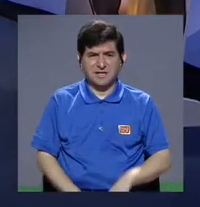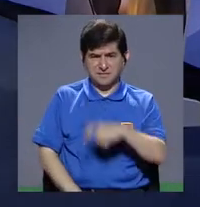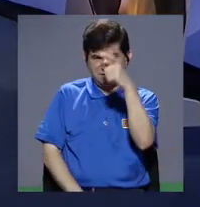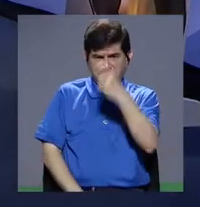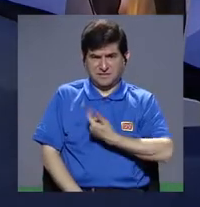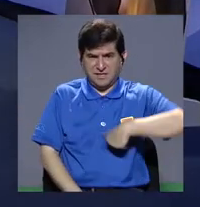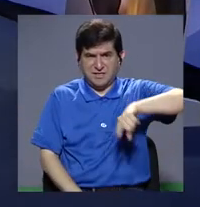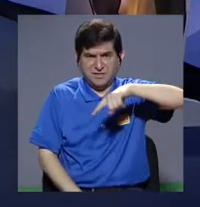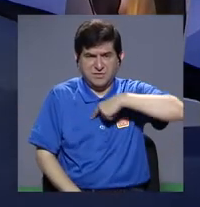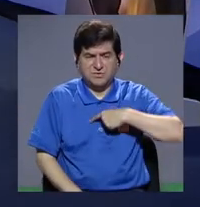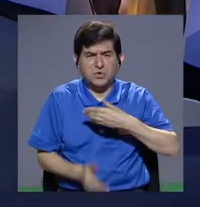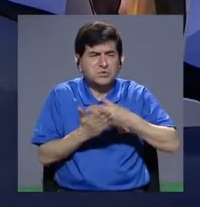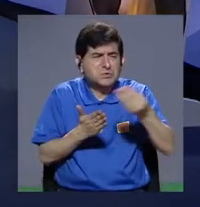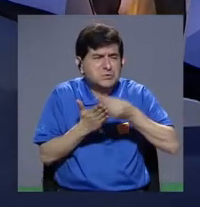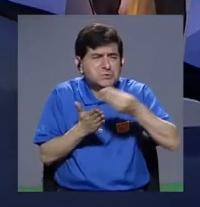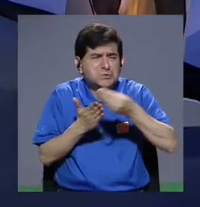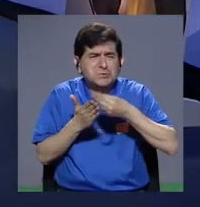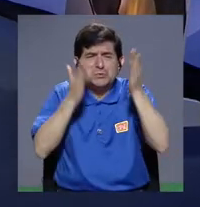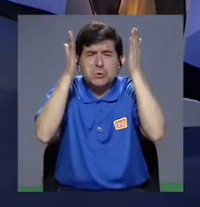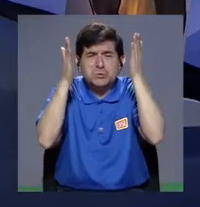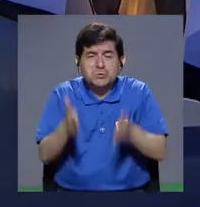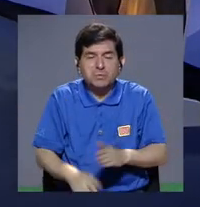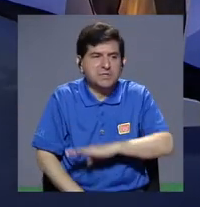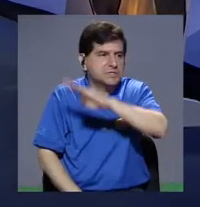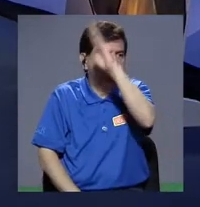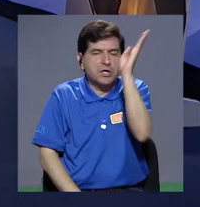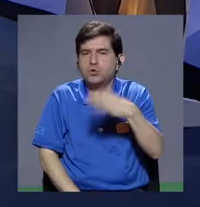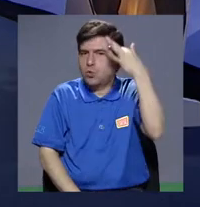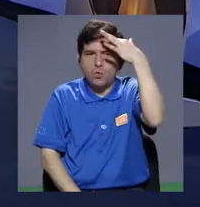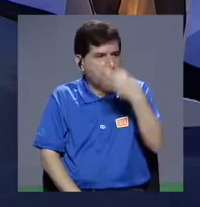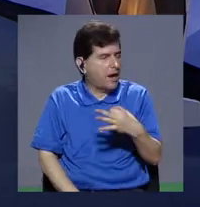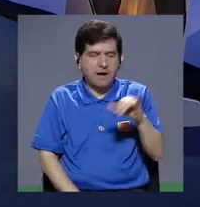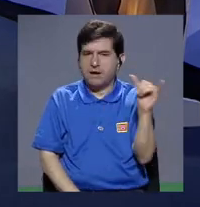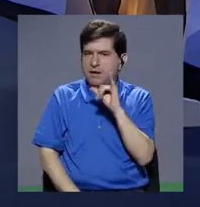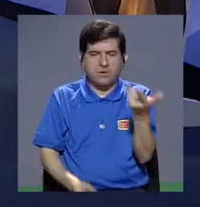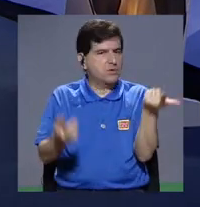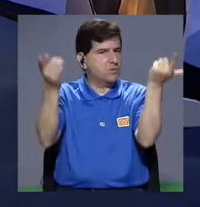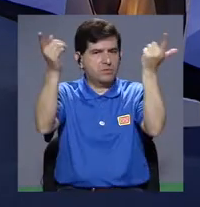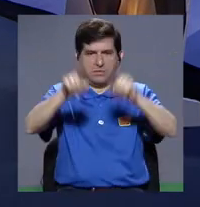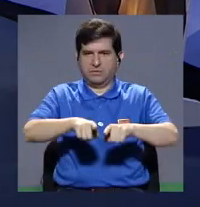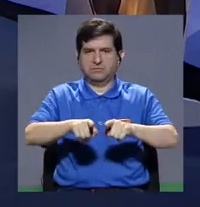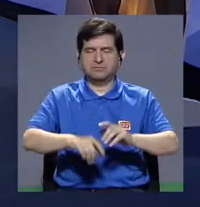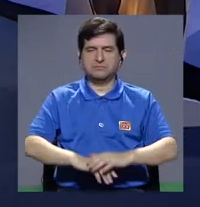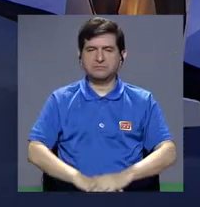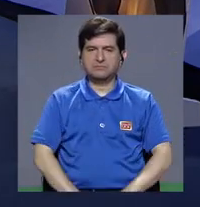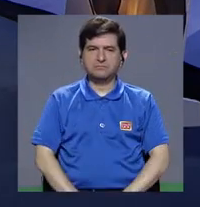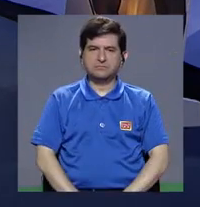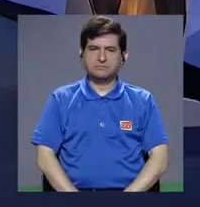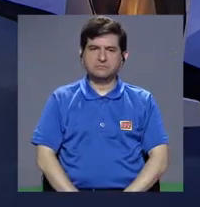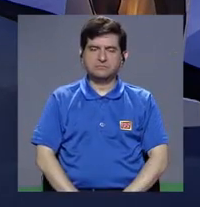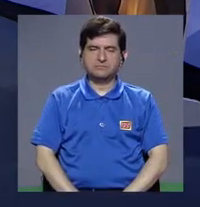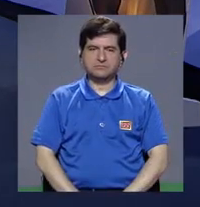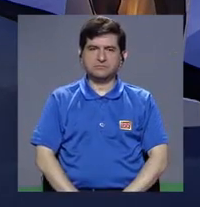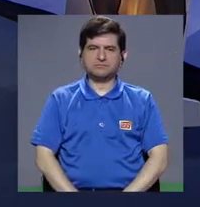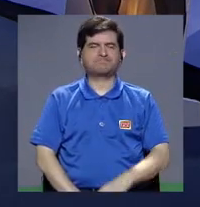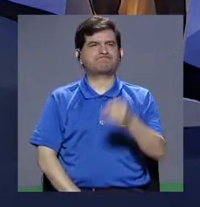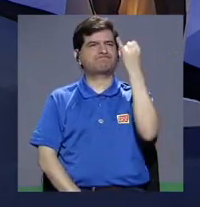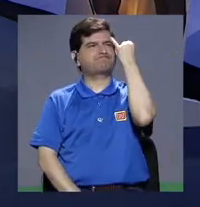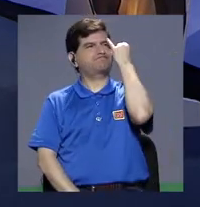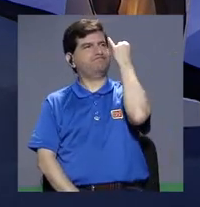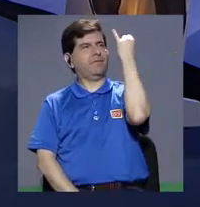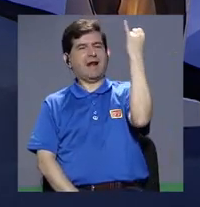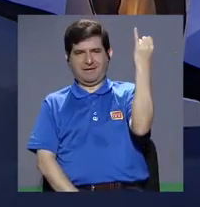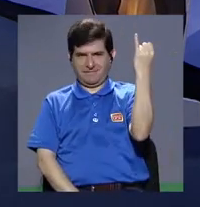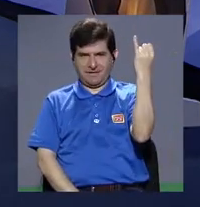seres y consumistas bueno como nunca creo yo que ha sucedido entonces la idea